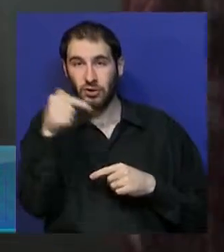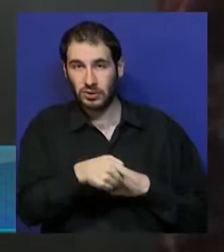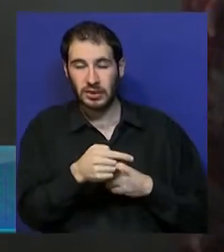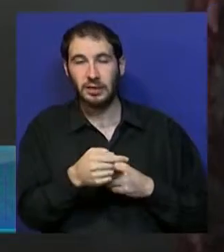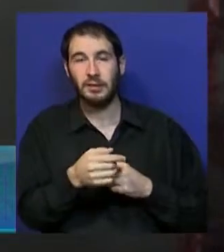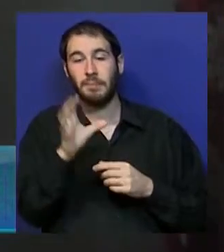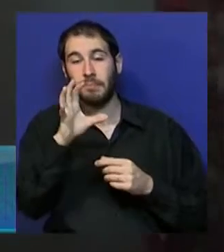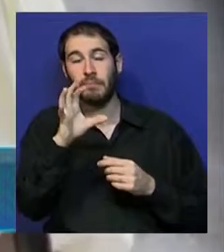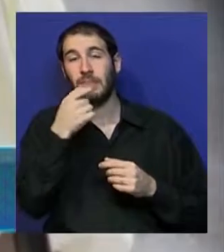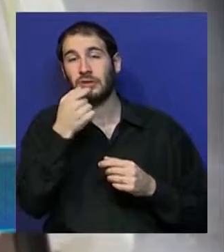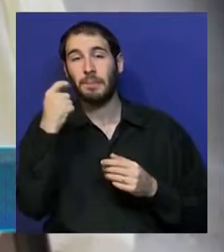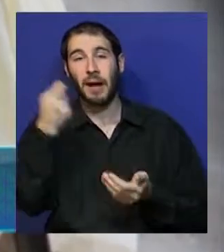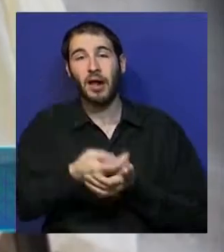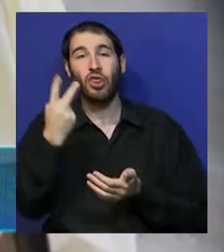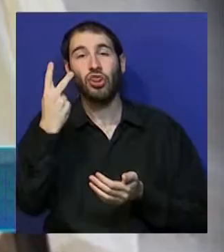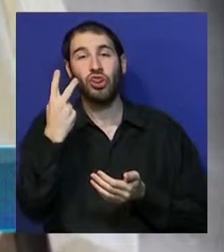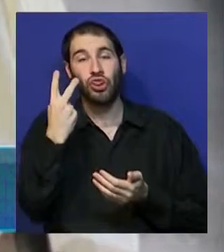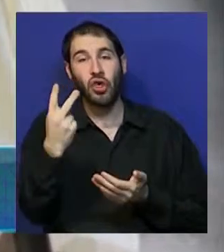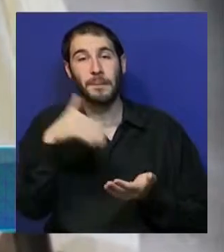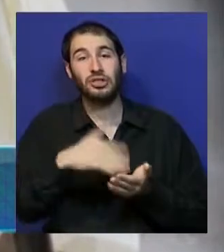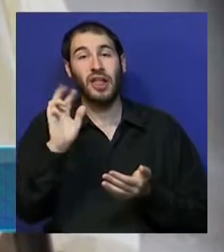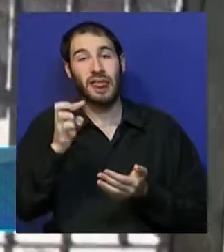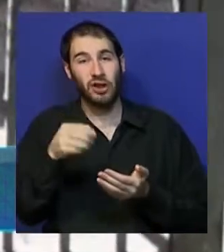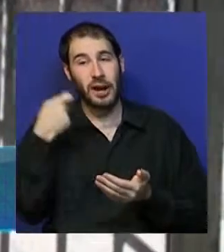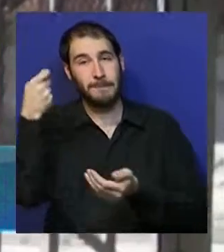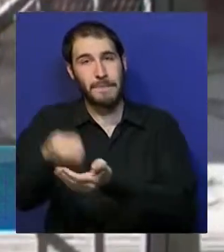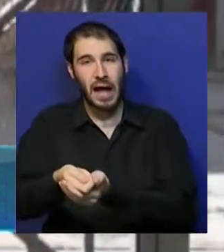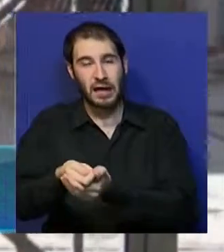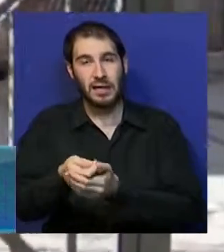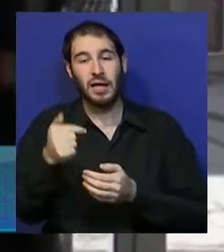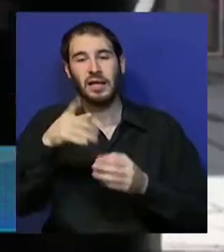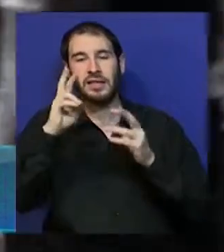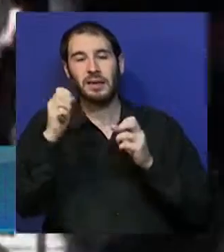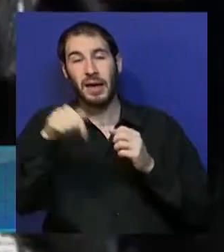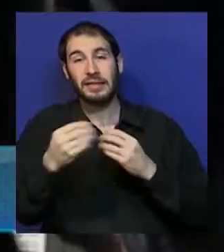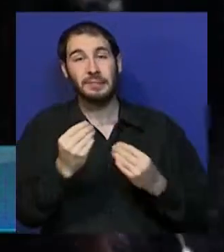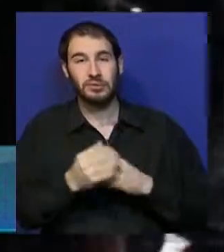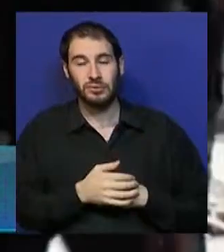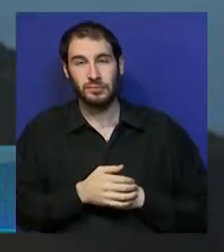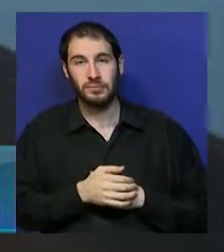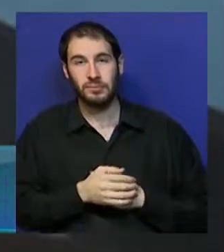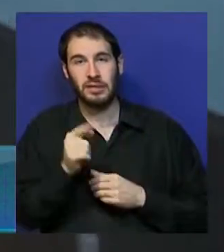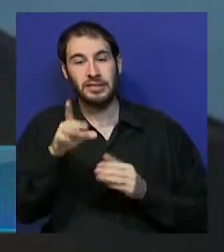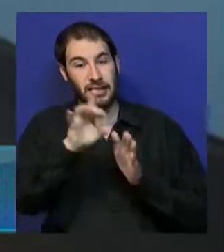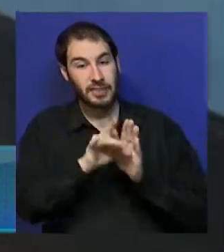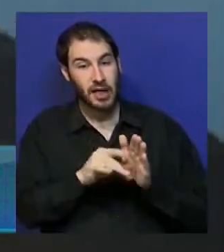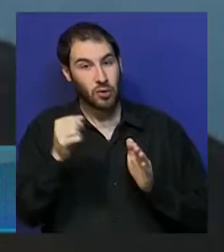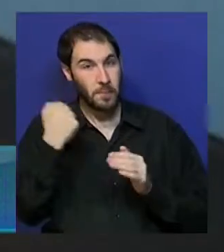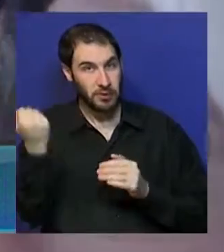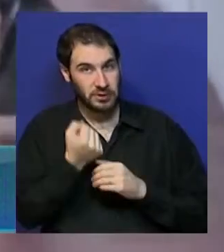La provincia pagó 2 millones de dólares en este concepto, de manera que no es un dato a tener en